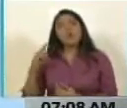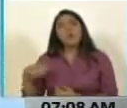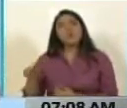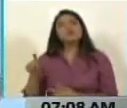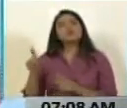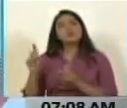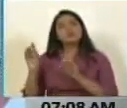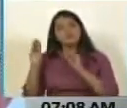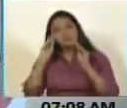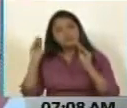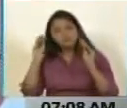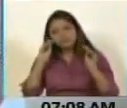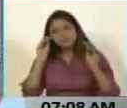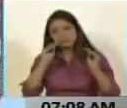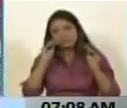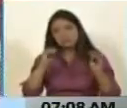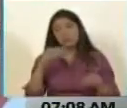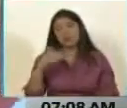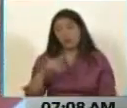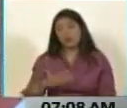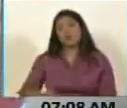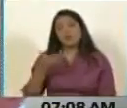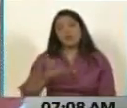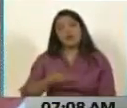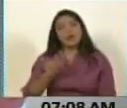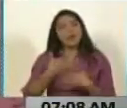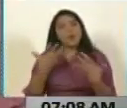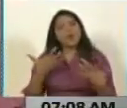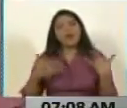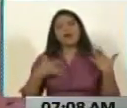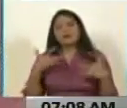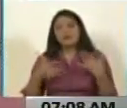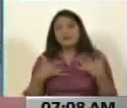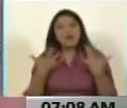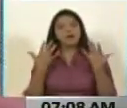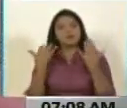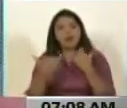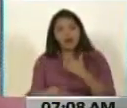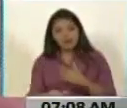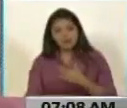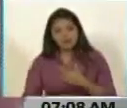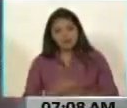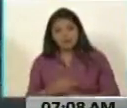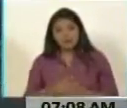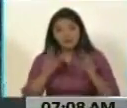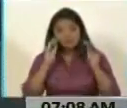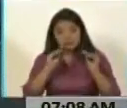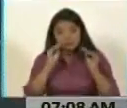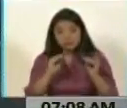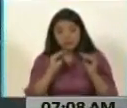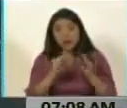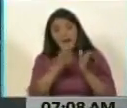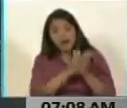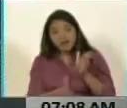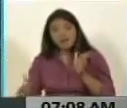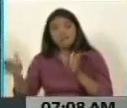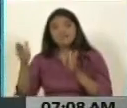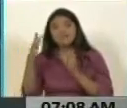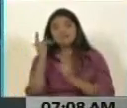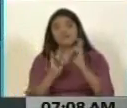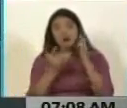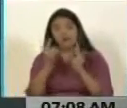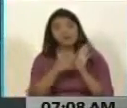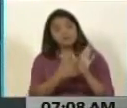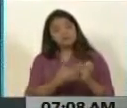la formación es realmente importante. ¿Qué tipo de actividades formativas, ministro, se van a estar realizando durante toda esta feria y ponerla